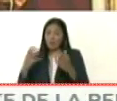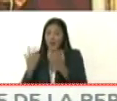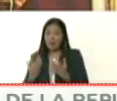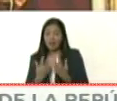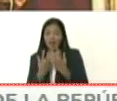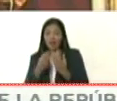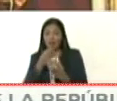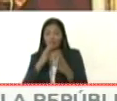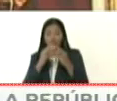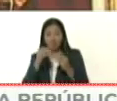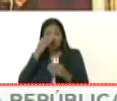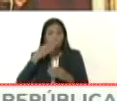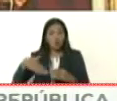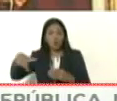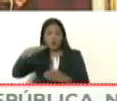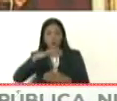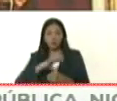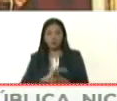todo el pueblo,